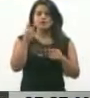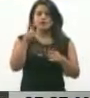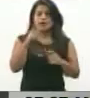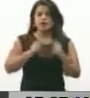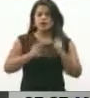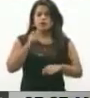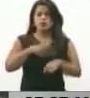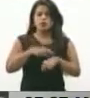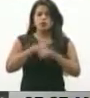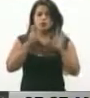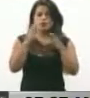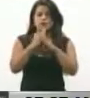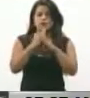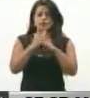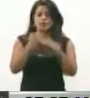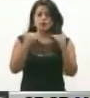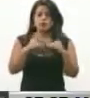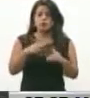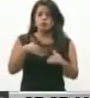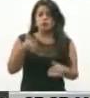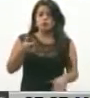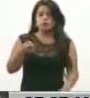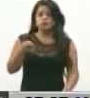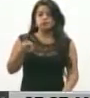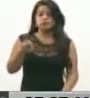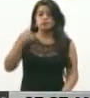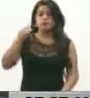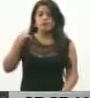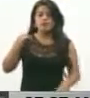9:30 de la mañana. Y yo puedo seguir bajando y ver